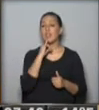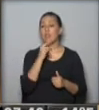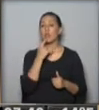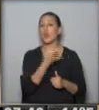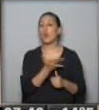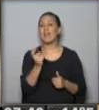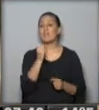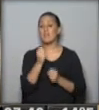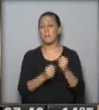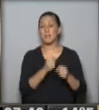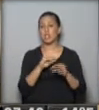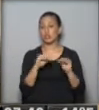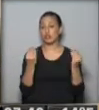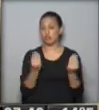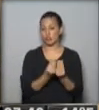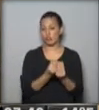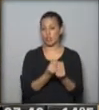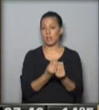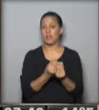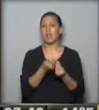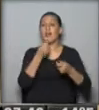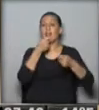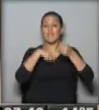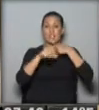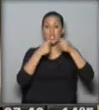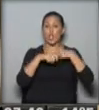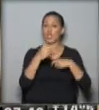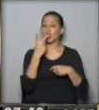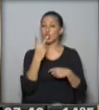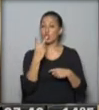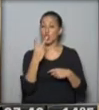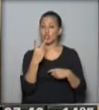cuántas empresas fueron. Se vendieron 12 pliegos